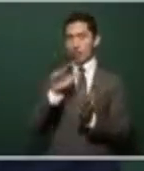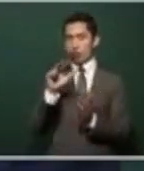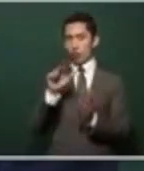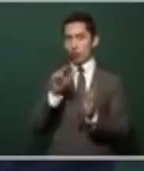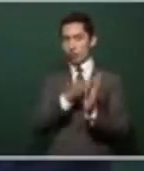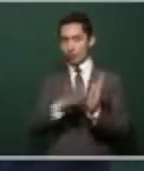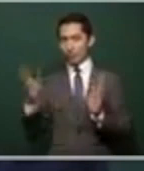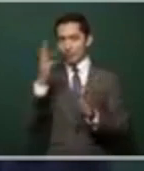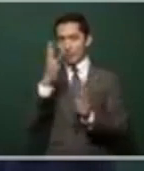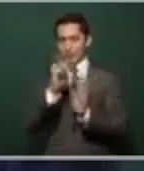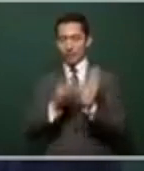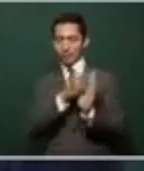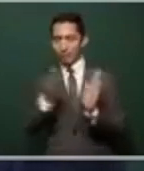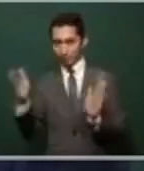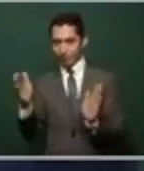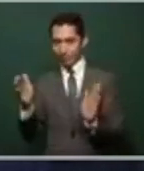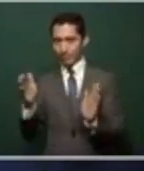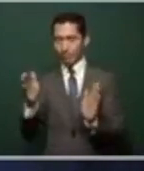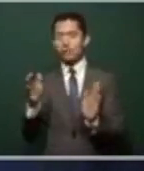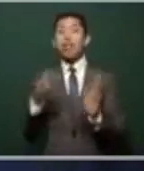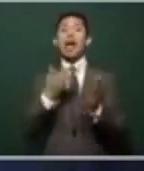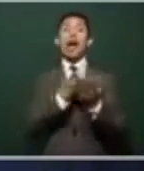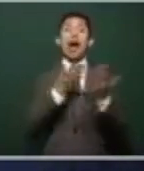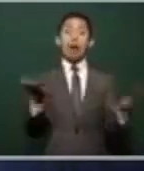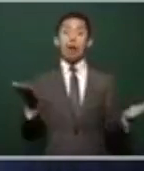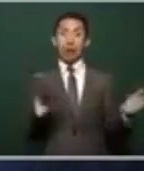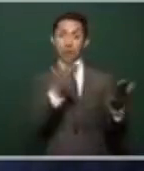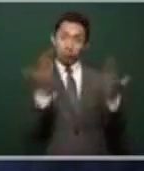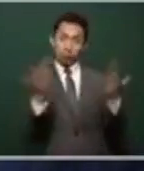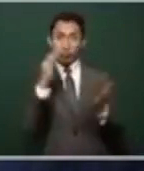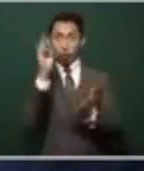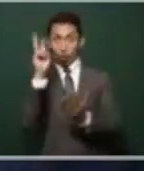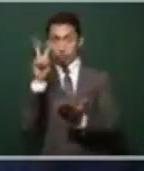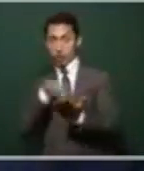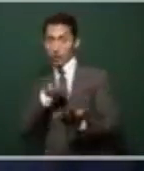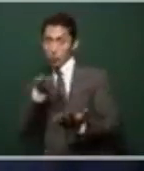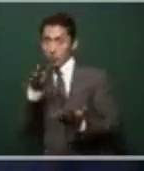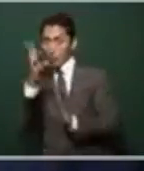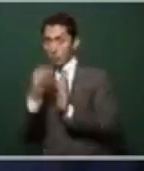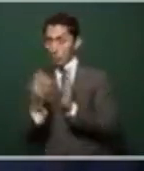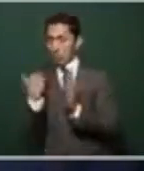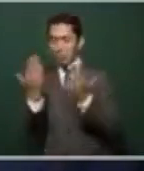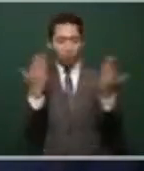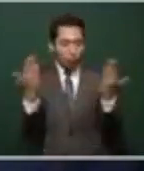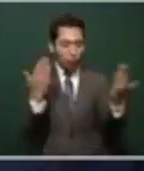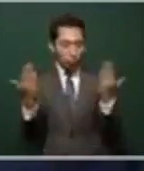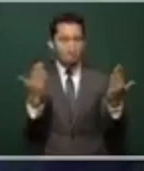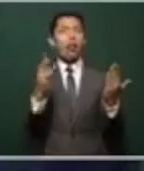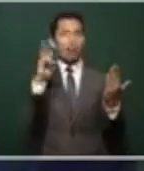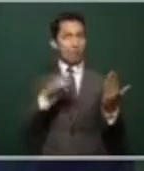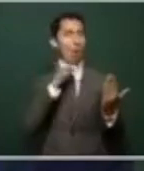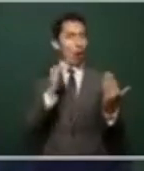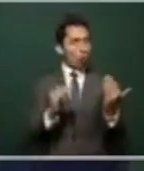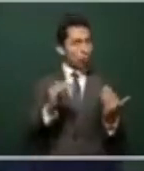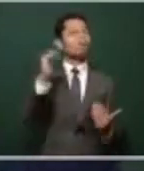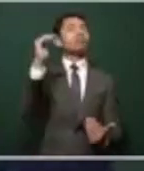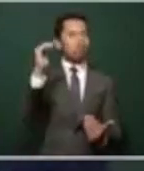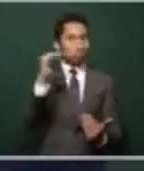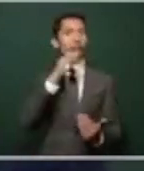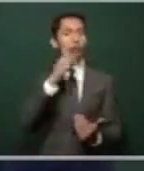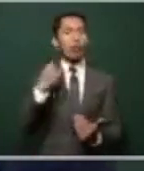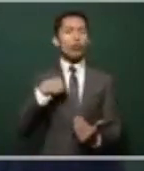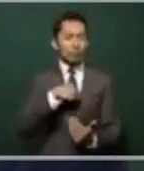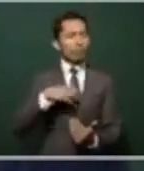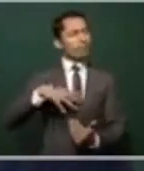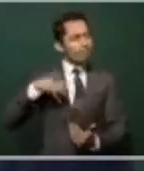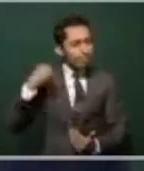al primer trimestre del 2019. No hemos escatimado recursos ni esfuerzos para seguir haciendo lo que